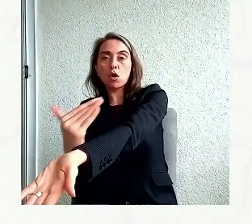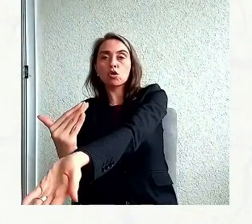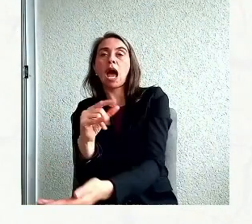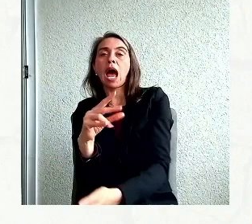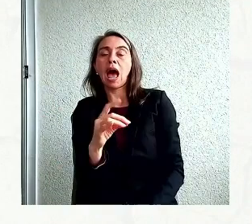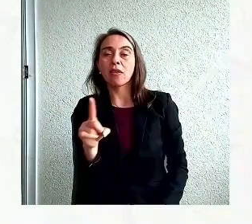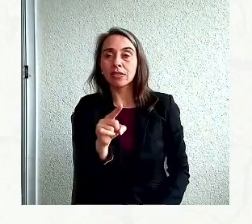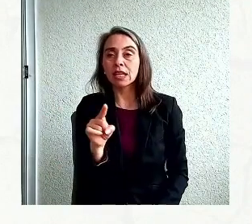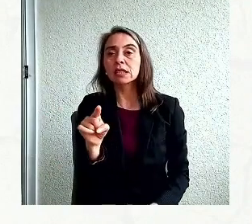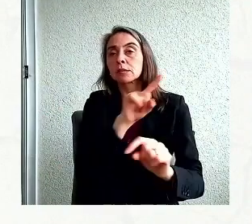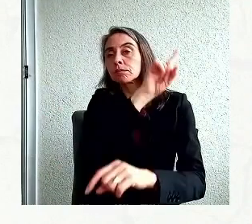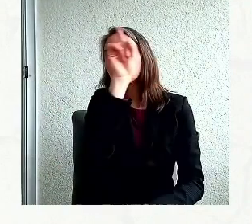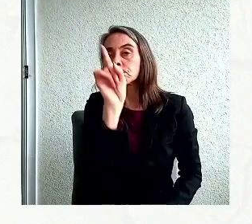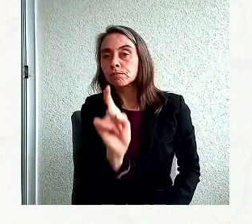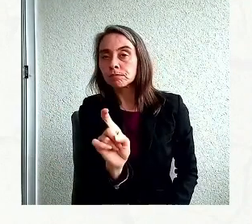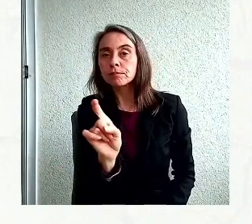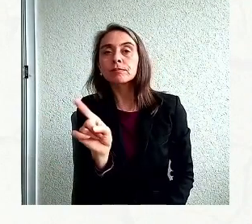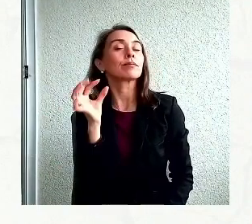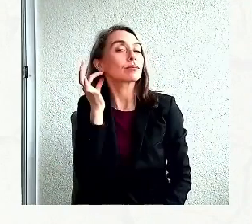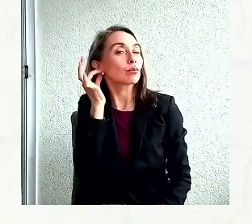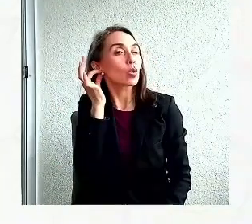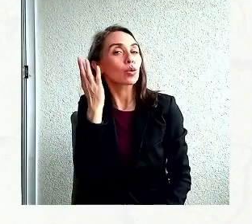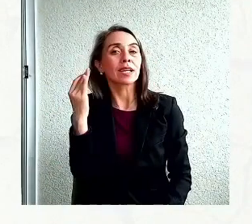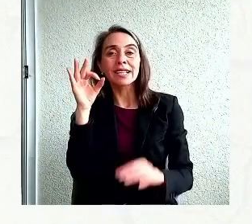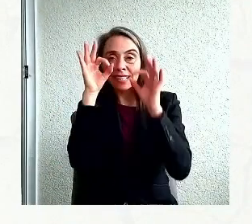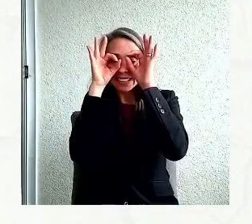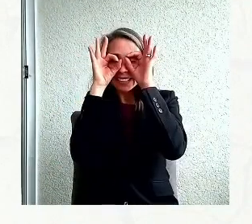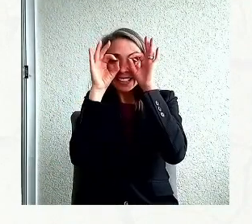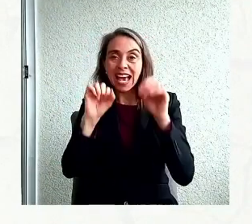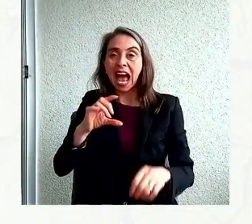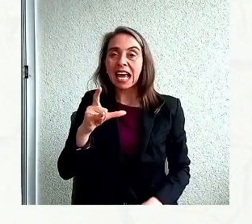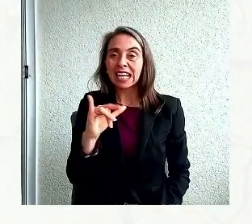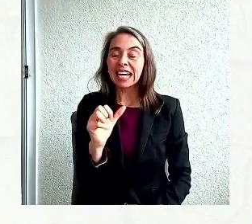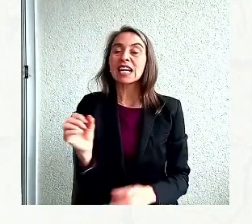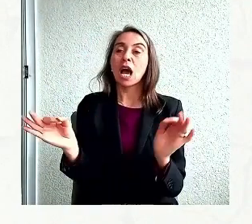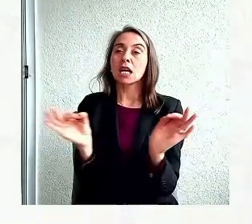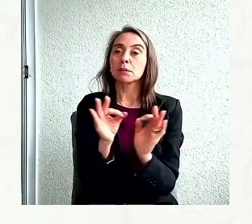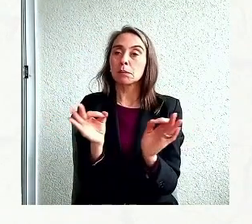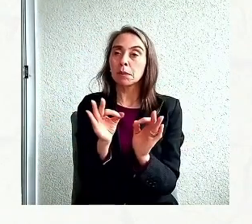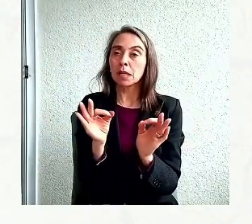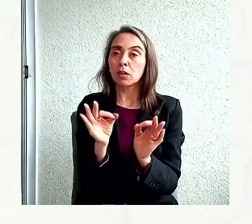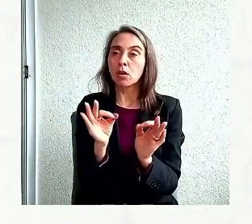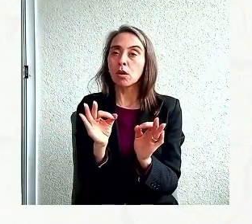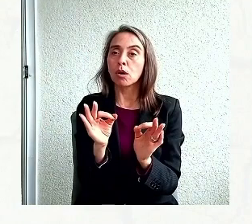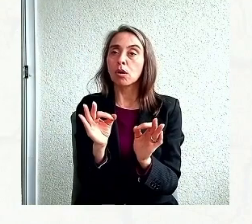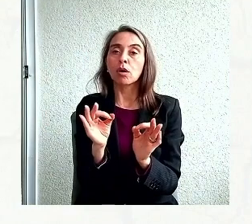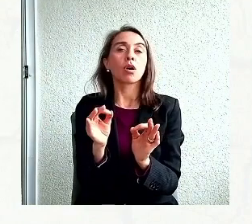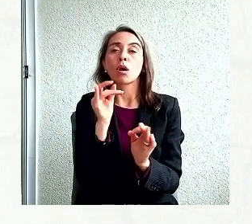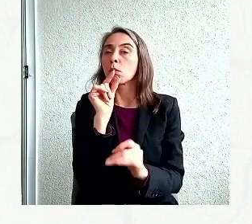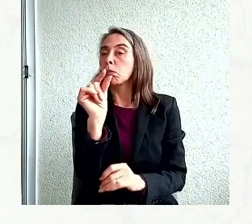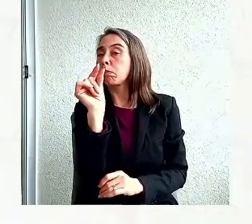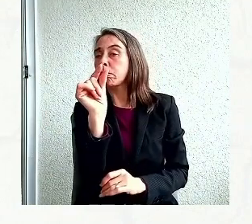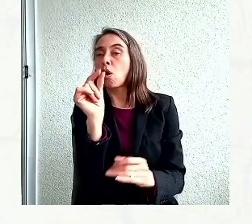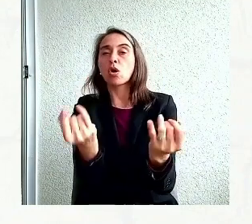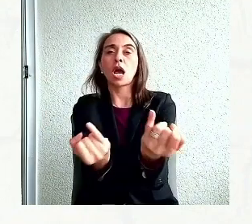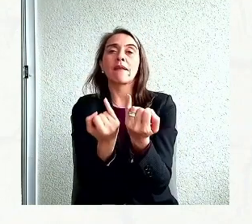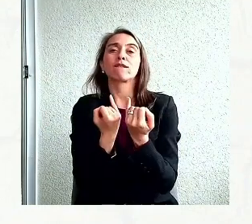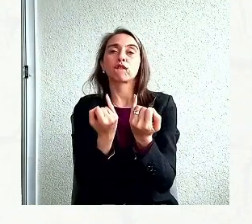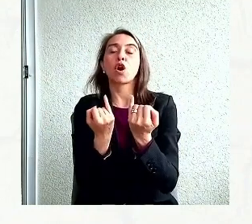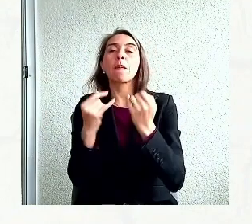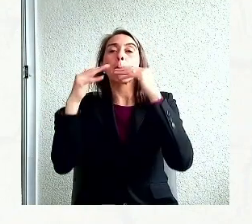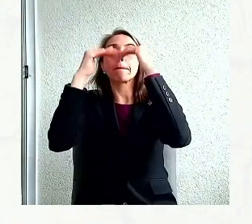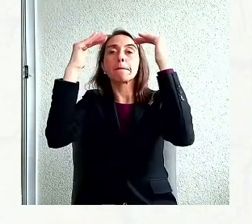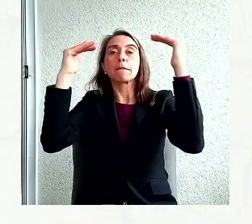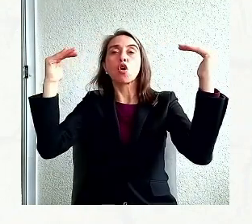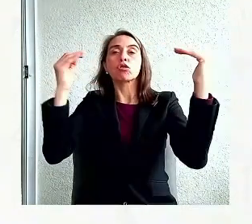hay muy poca información respecto a lo que está pasando en los Andes, a diferencia de las otras grandes cordilleras del mundo donde hay bastante más información.